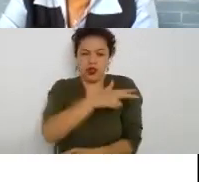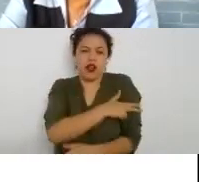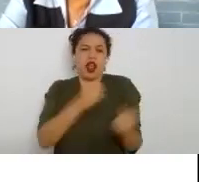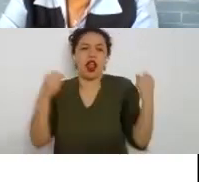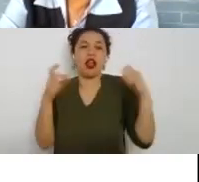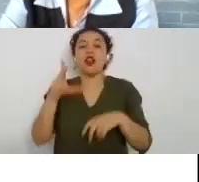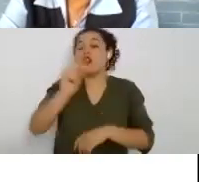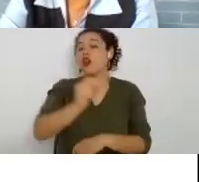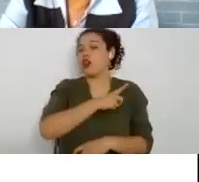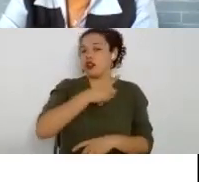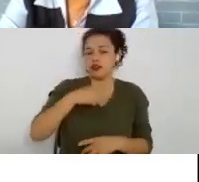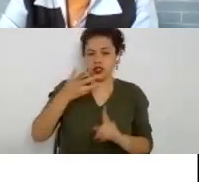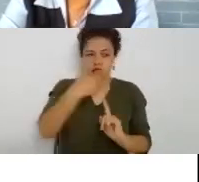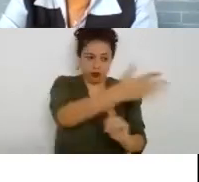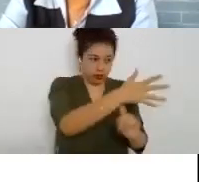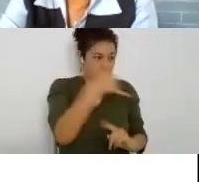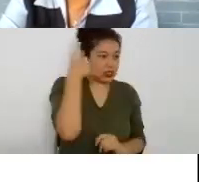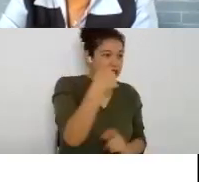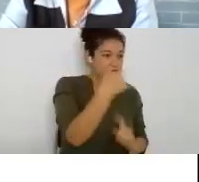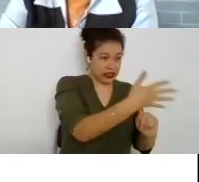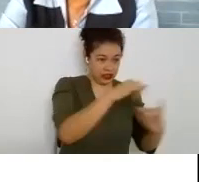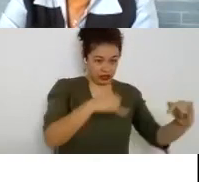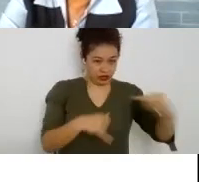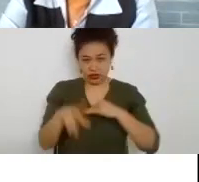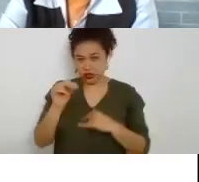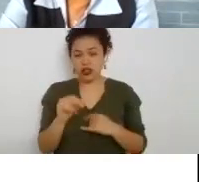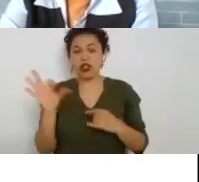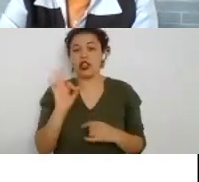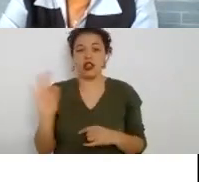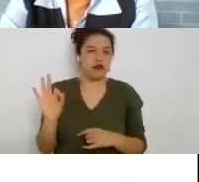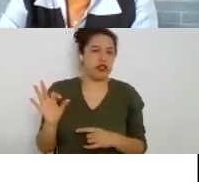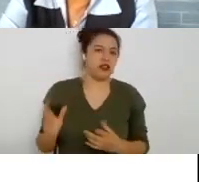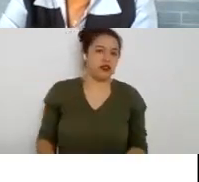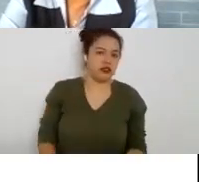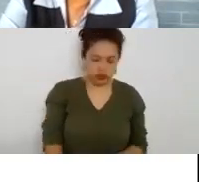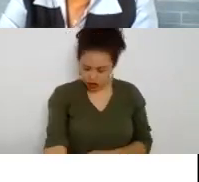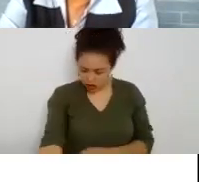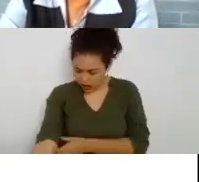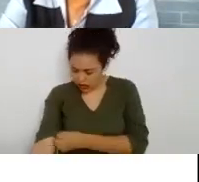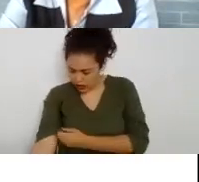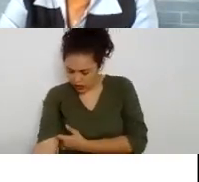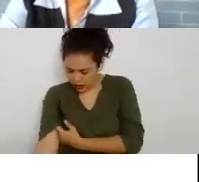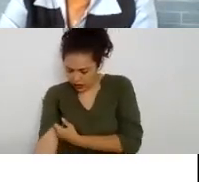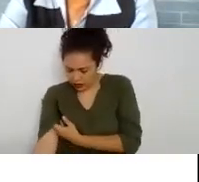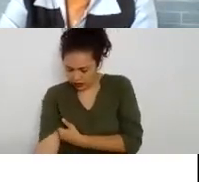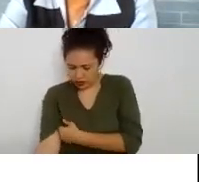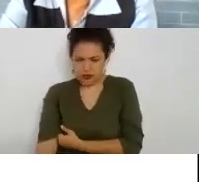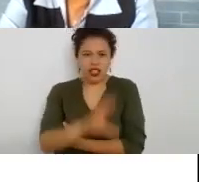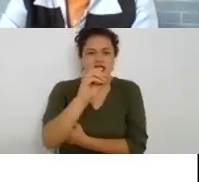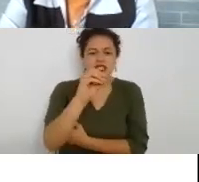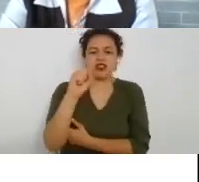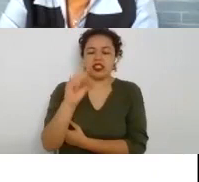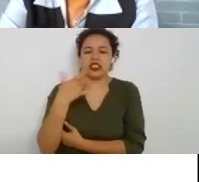solicité la ambulancia y la ambulancia no llega, podría pedir a lo mejor el apoyo a alguna patrulla, ¿no? Al 060 me parece que se